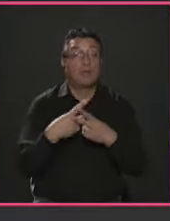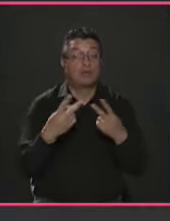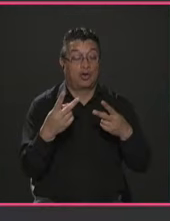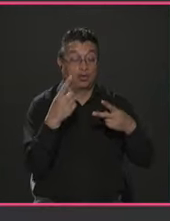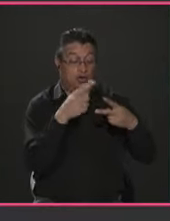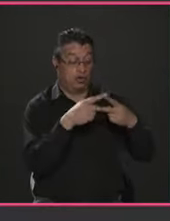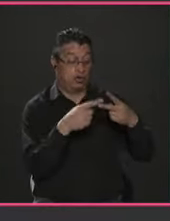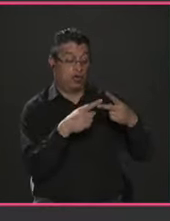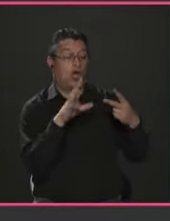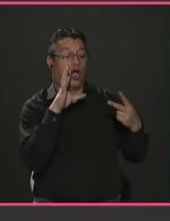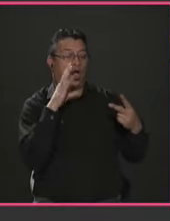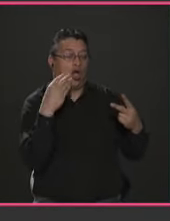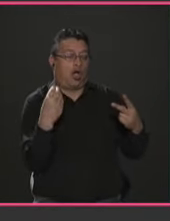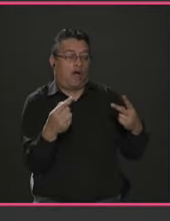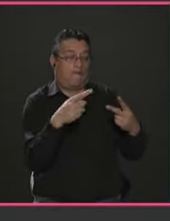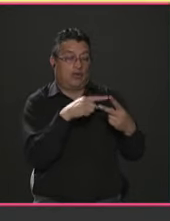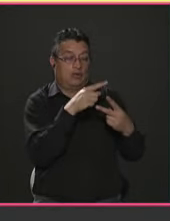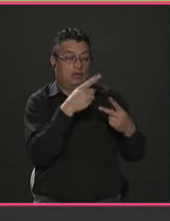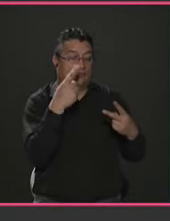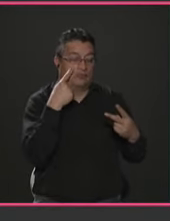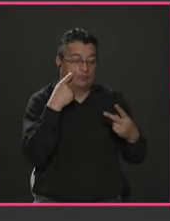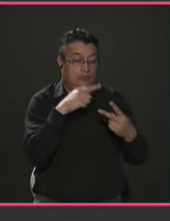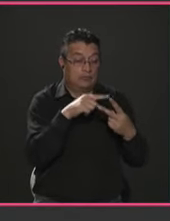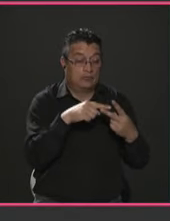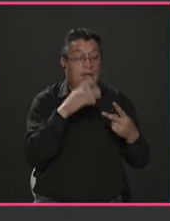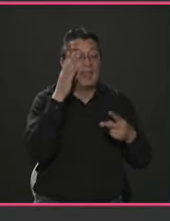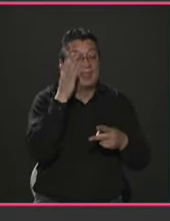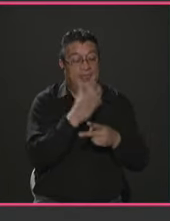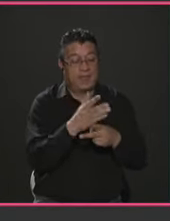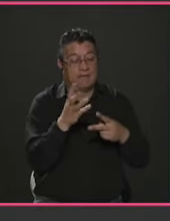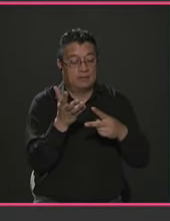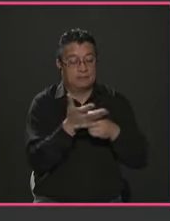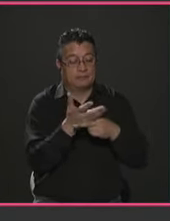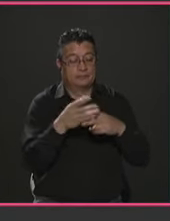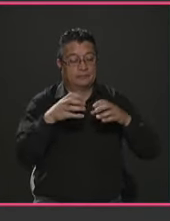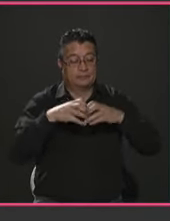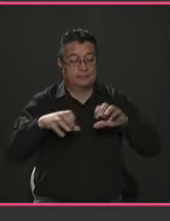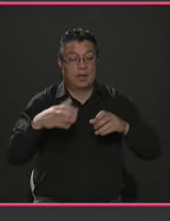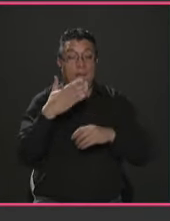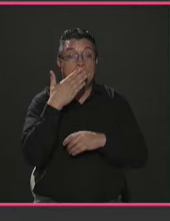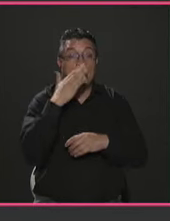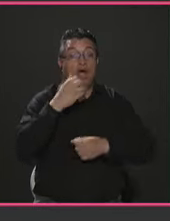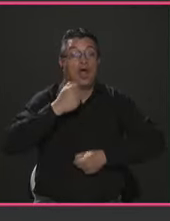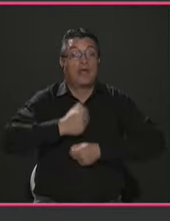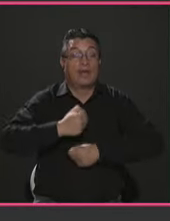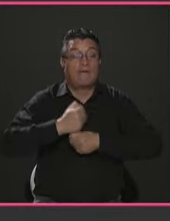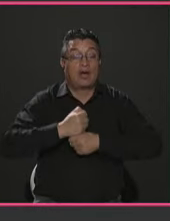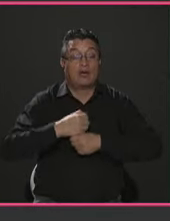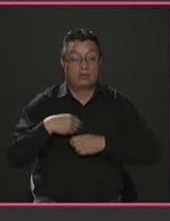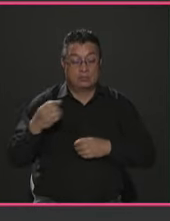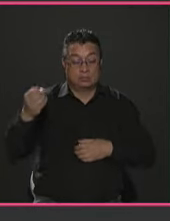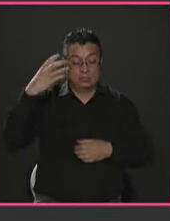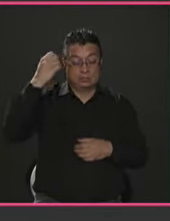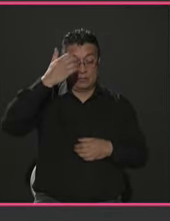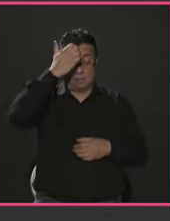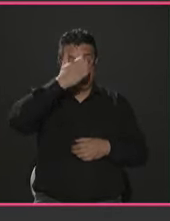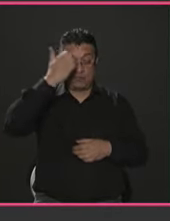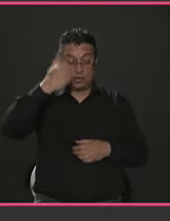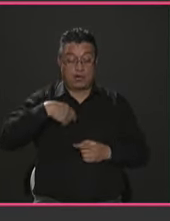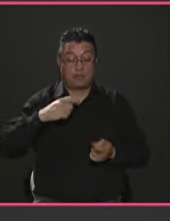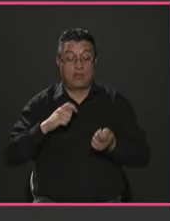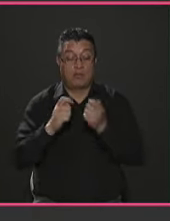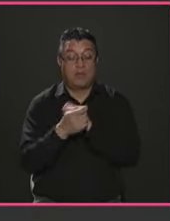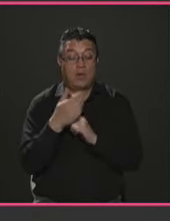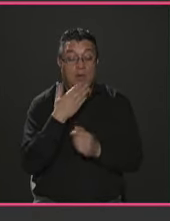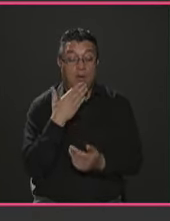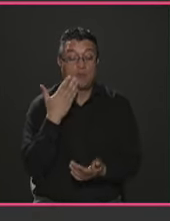primeras son bastante obvias sí eh habría que hacer foco en la mejora de la productividad desde la formación profesional estamos